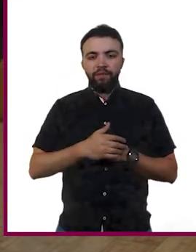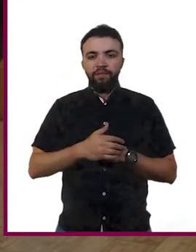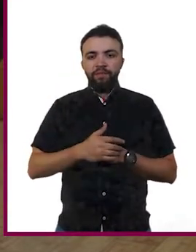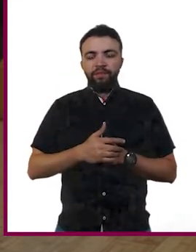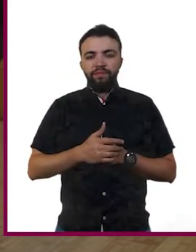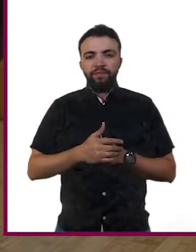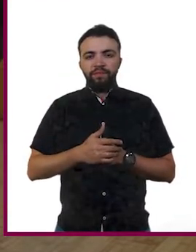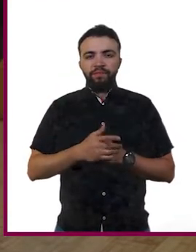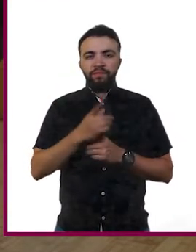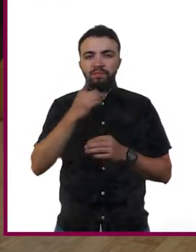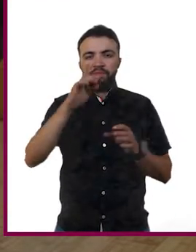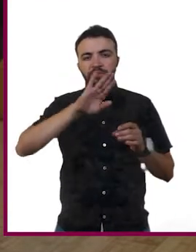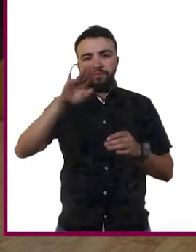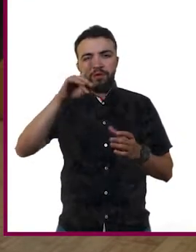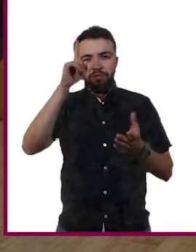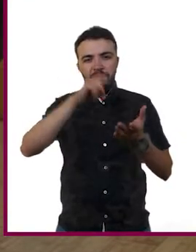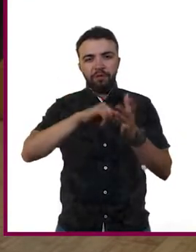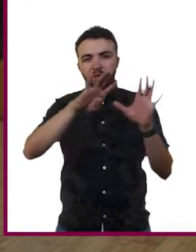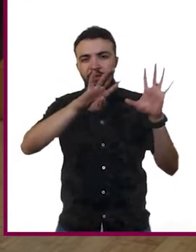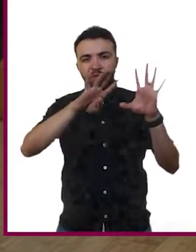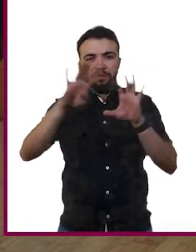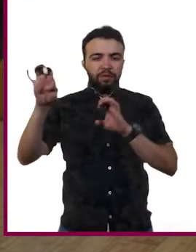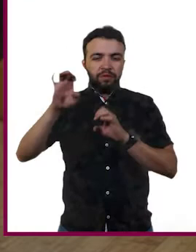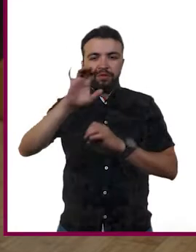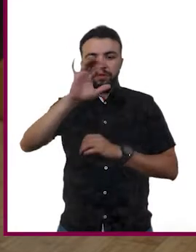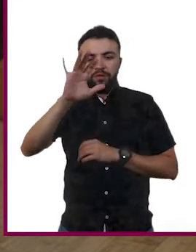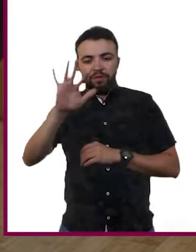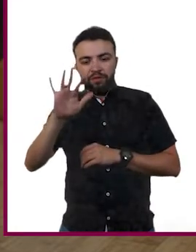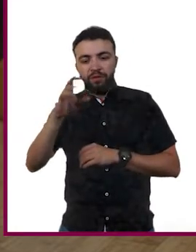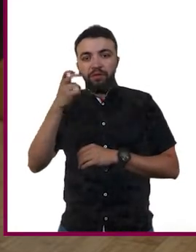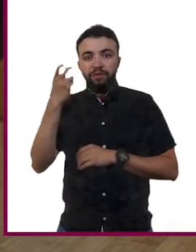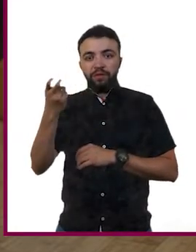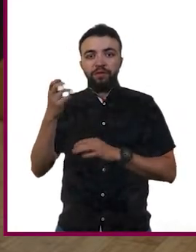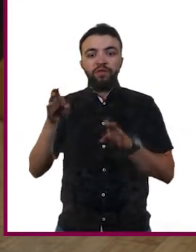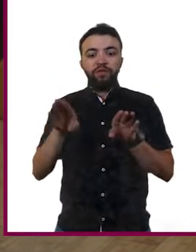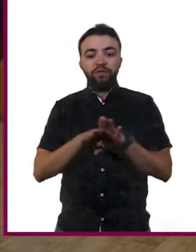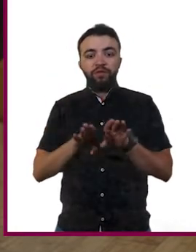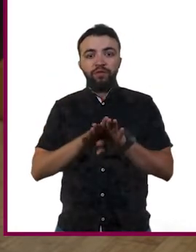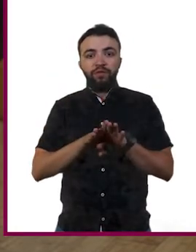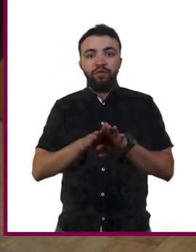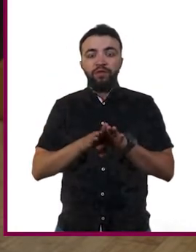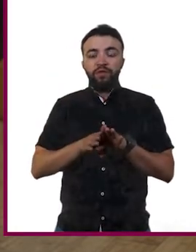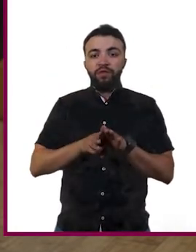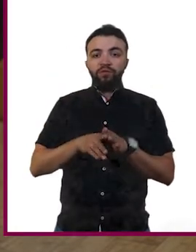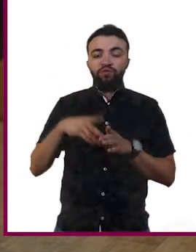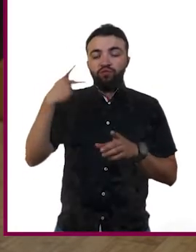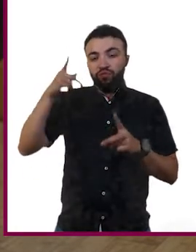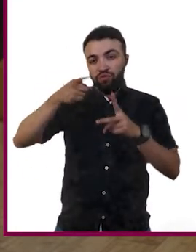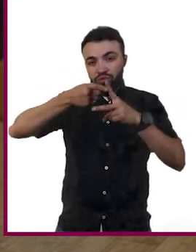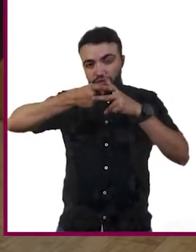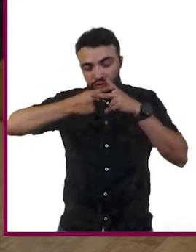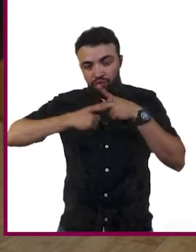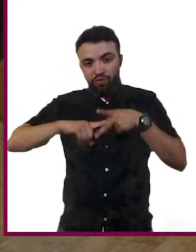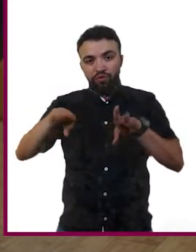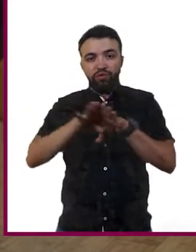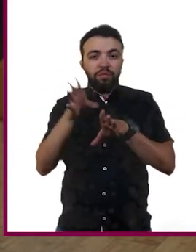como que ahí terminó el barroco. Entonces nosotros simplemente lo que nos dedicamos es a, en vez